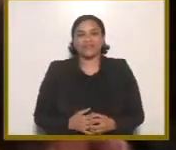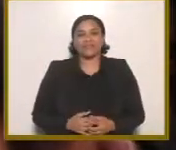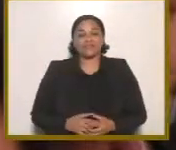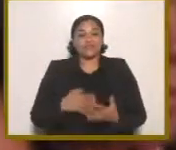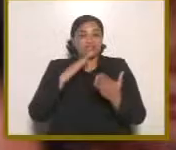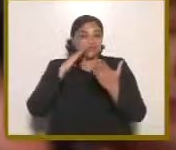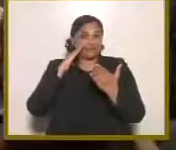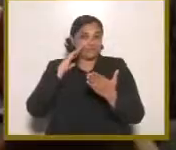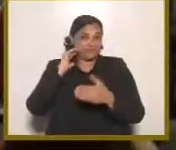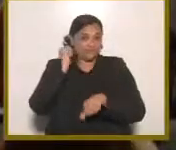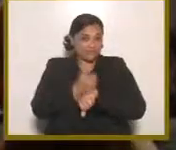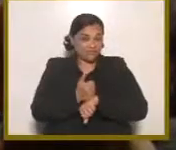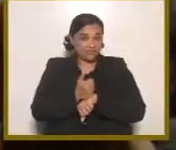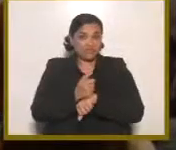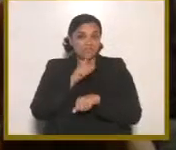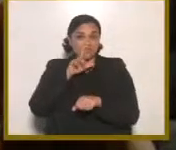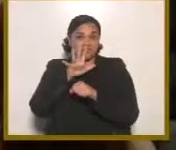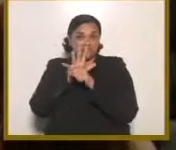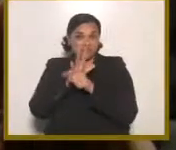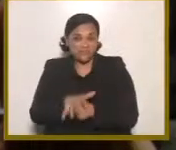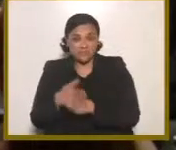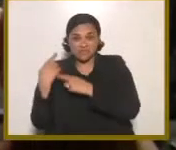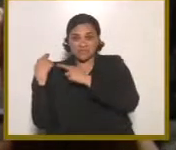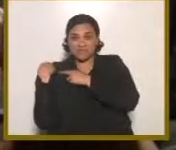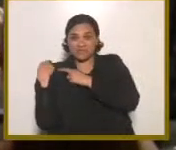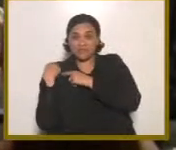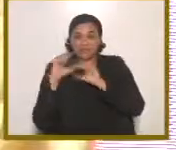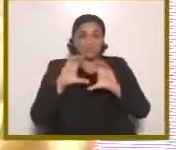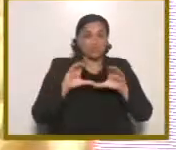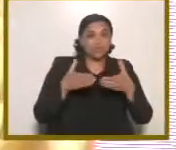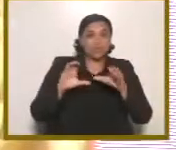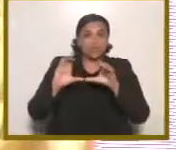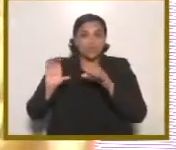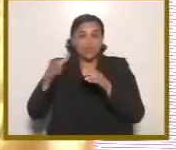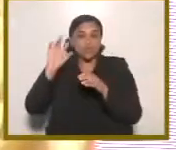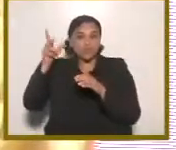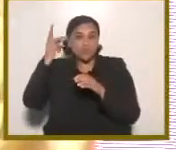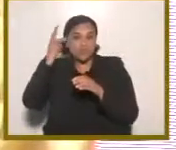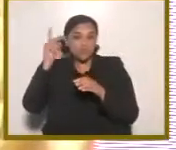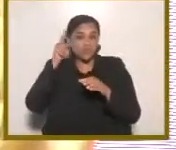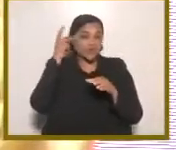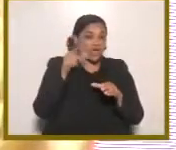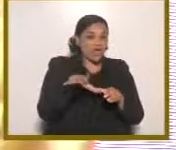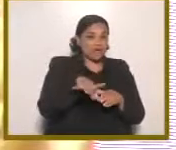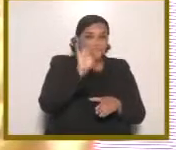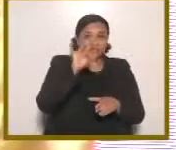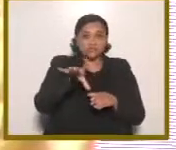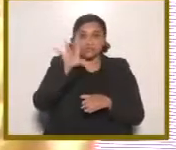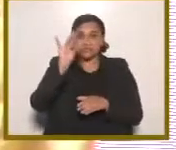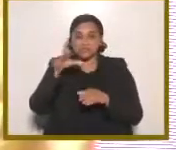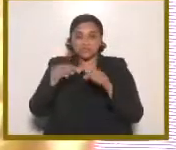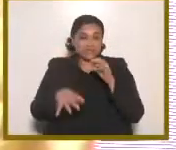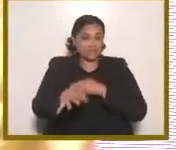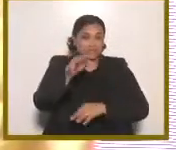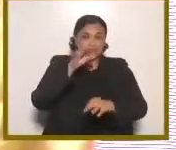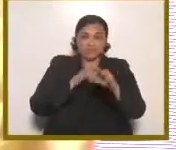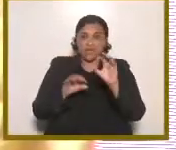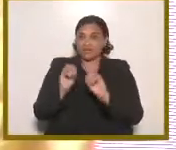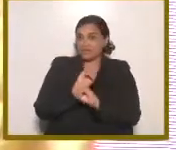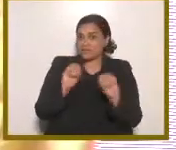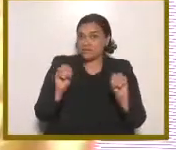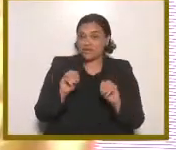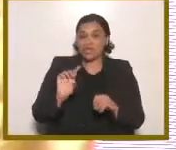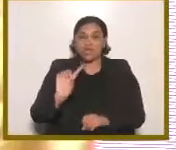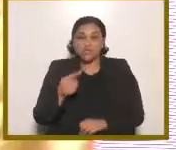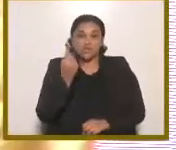Establecer la obligación a cargo de los partidos de que la sustitución de aquellas candidaturas electas sin suplentes solo pueda ser por una